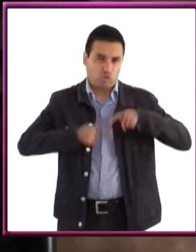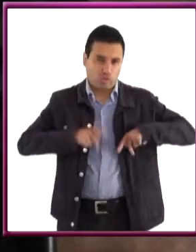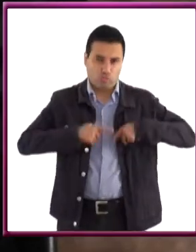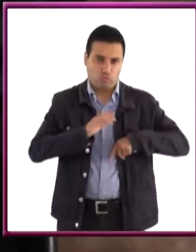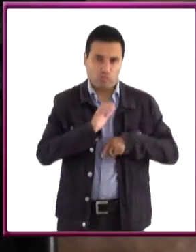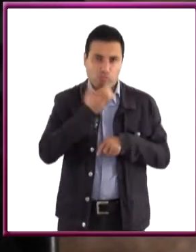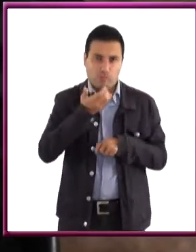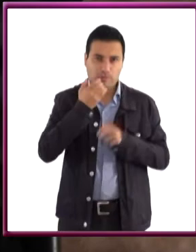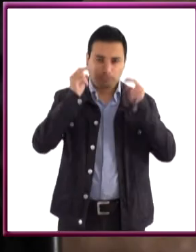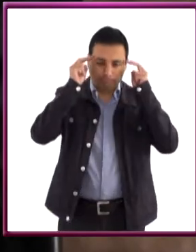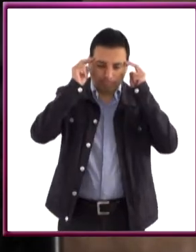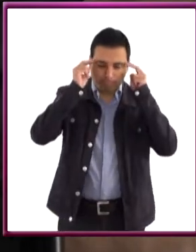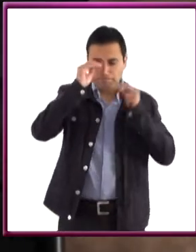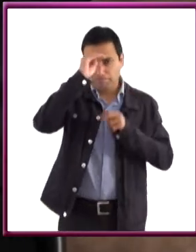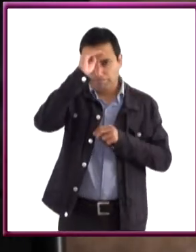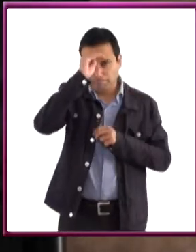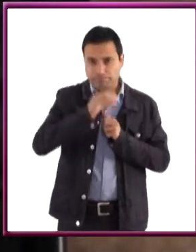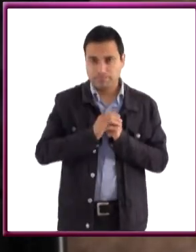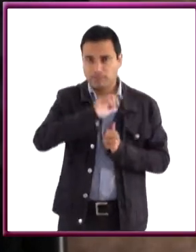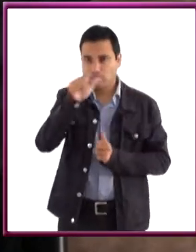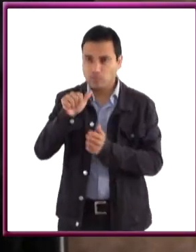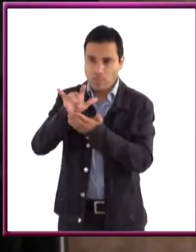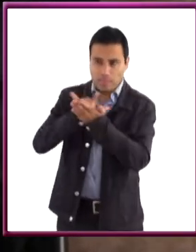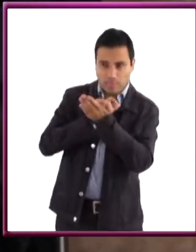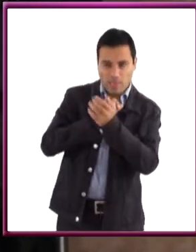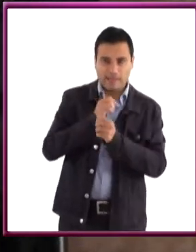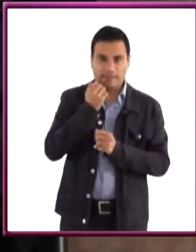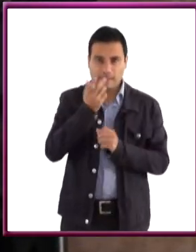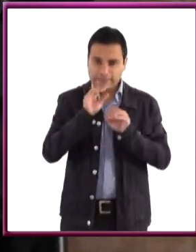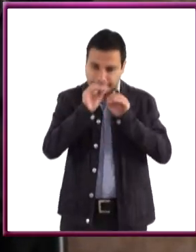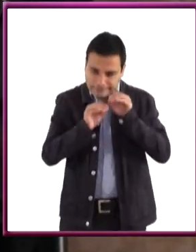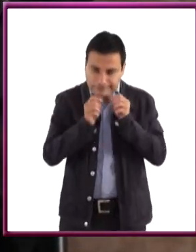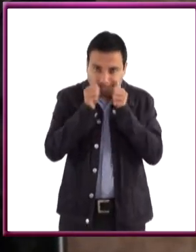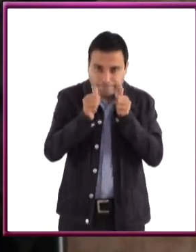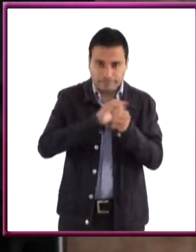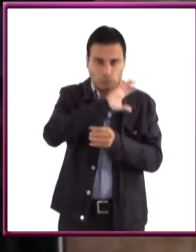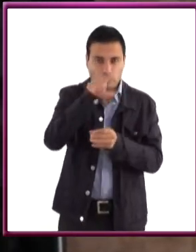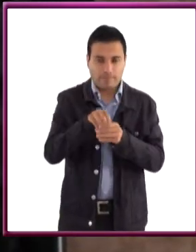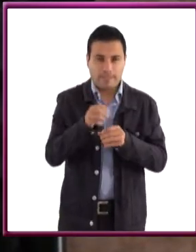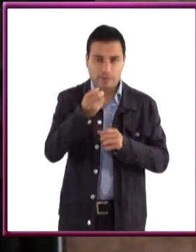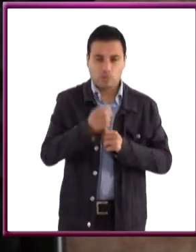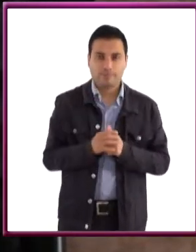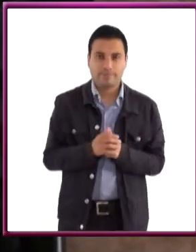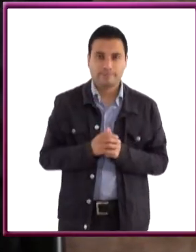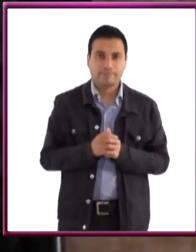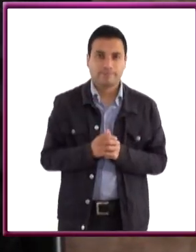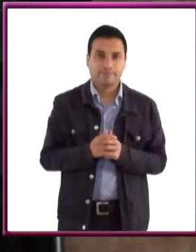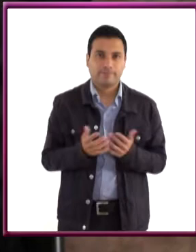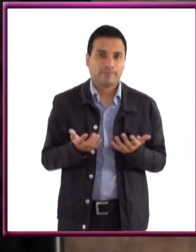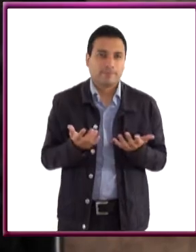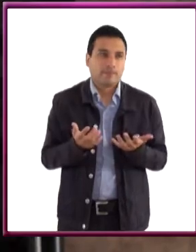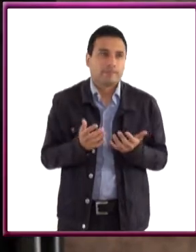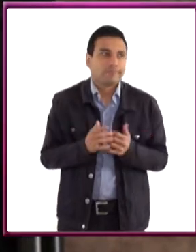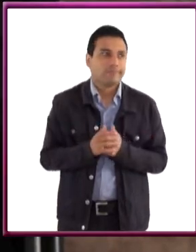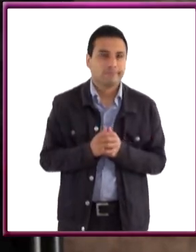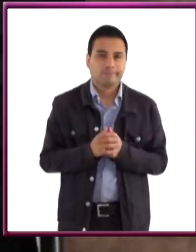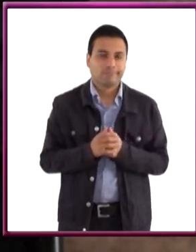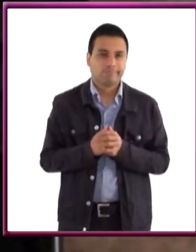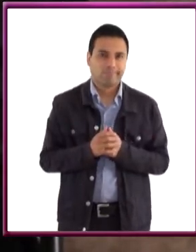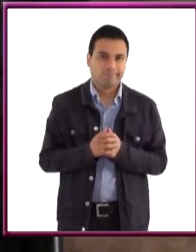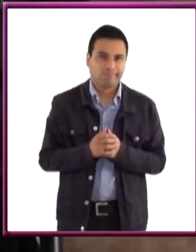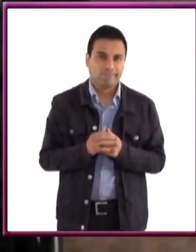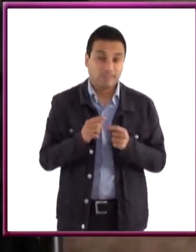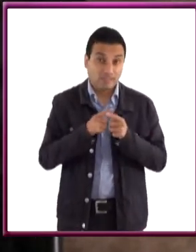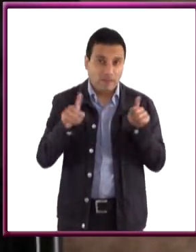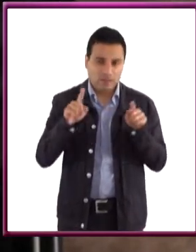Para poderlo hacer de una manera como más práctica y más en el día a día, ¿no? Pero realmente no es que sea lo mismo, sino que parte